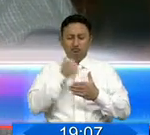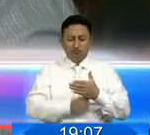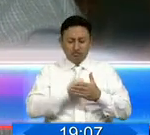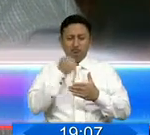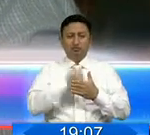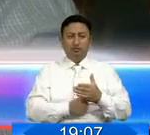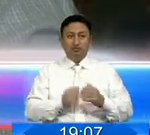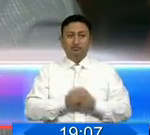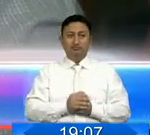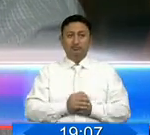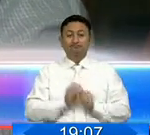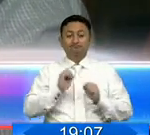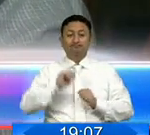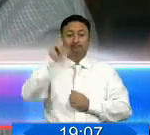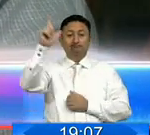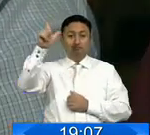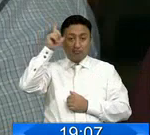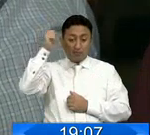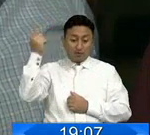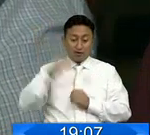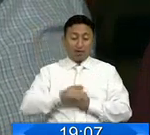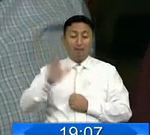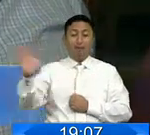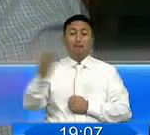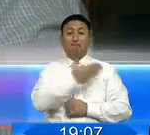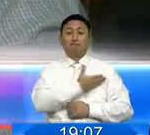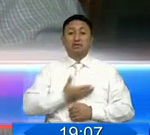lógicamente el señor presidente tendrá que